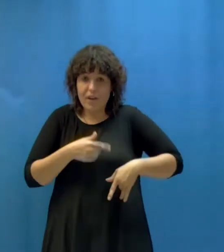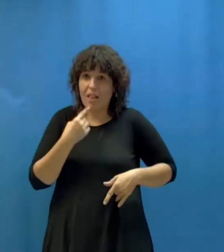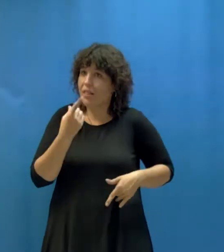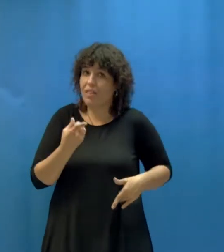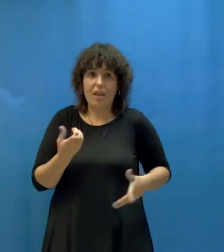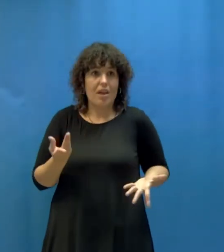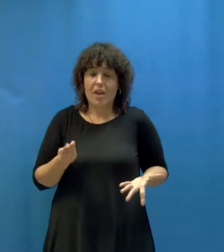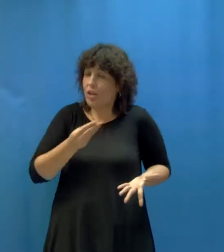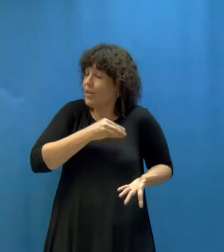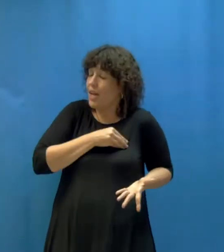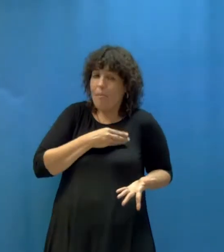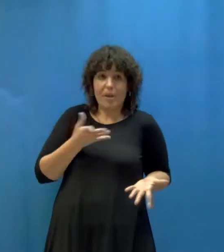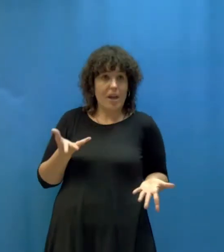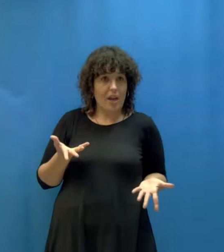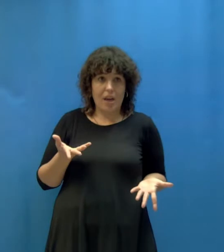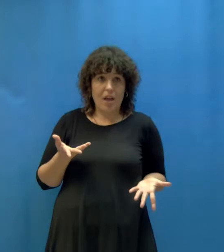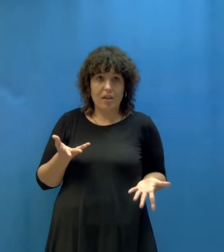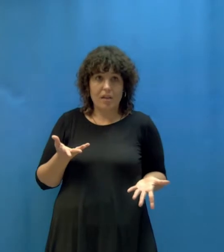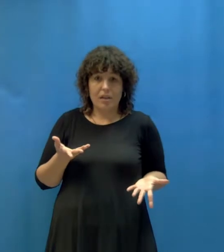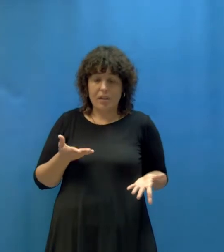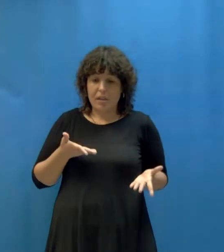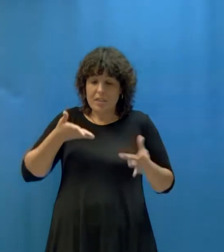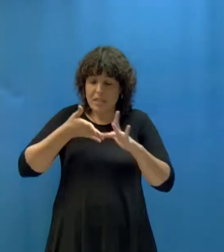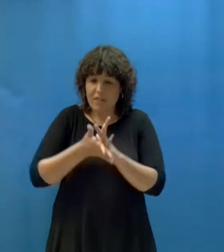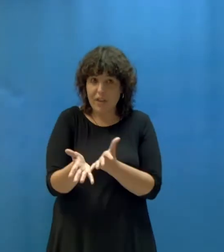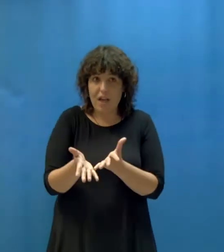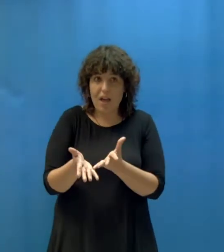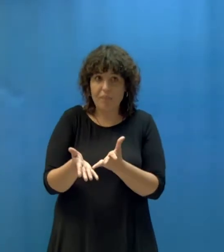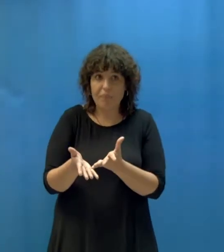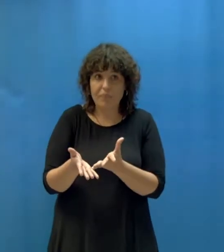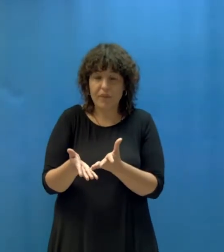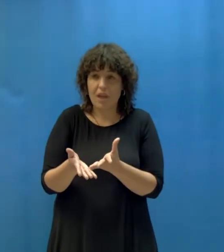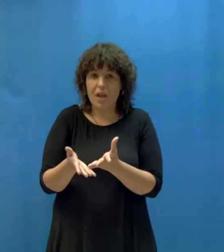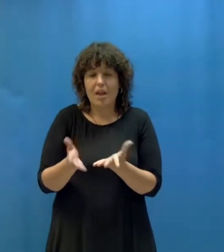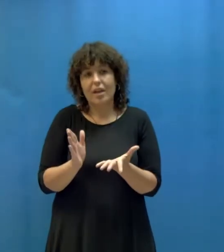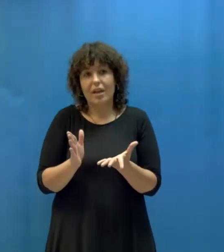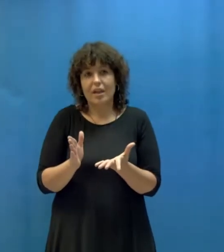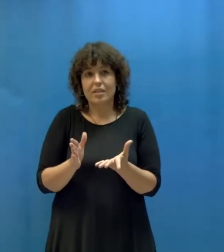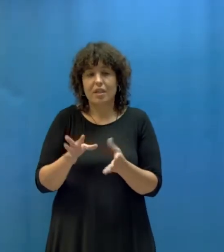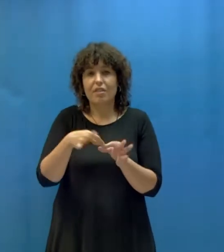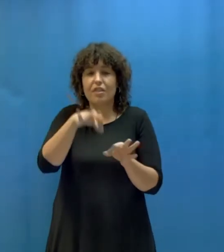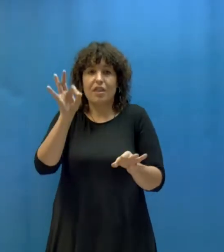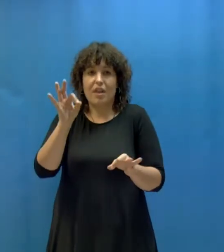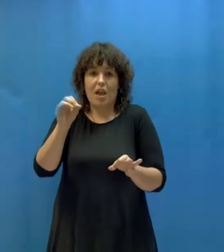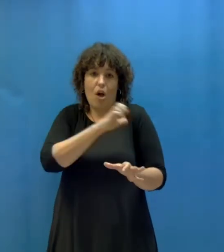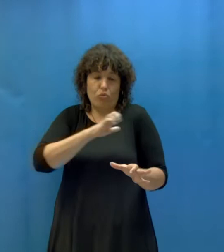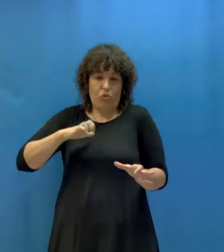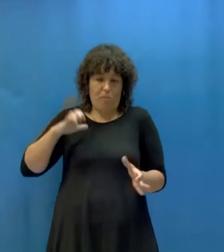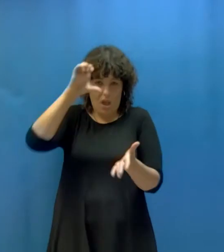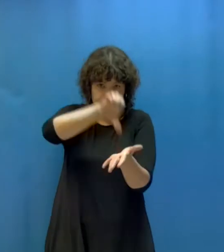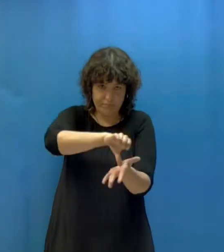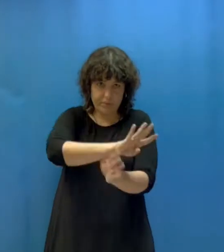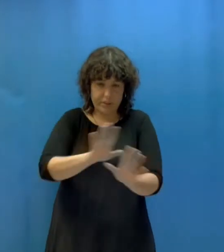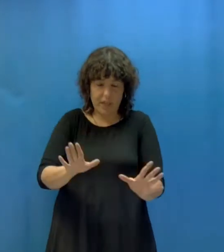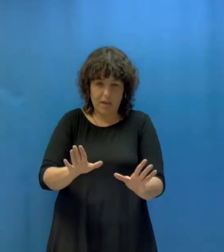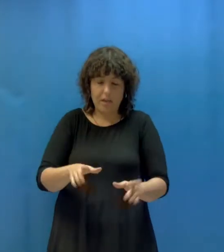es discrecional y, por tanto, es una decisión que se enmarca dentro de la autonomía local. Señora Marco, yo hoy le